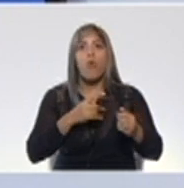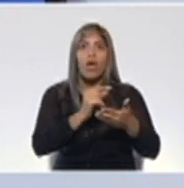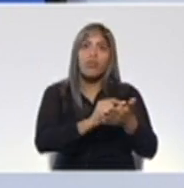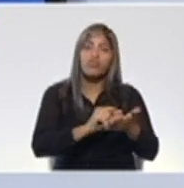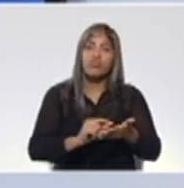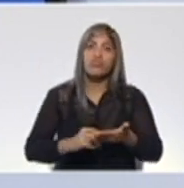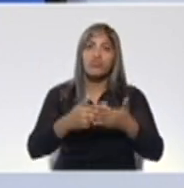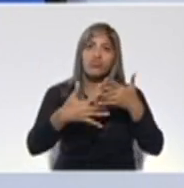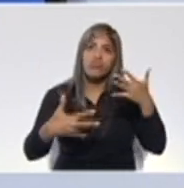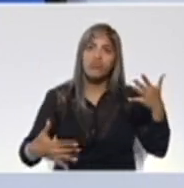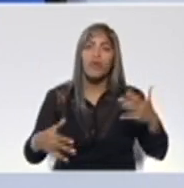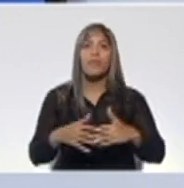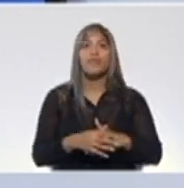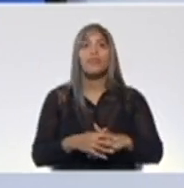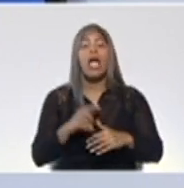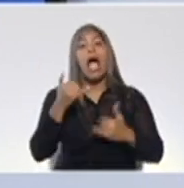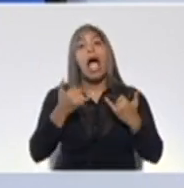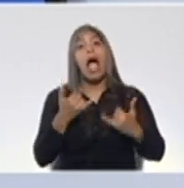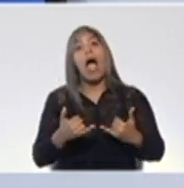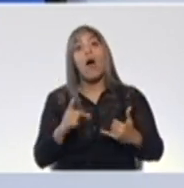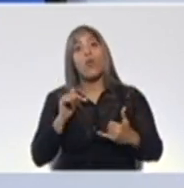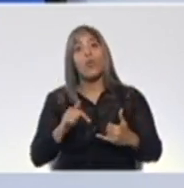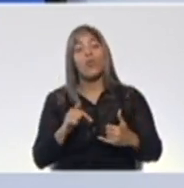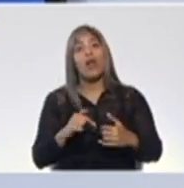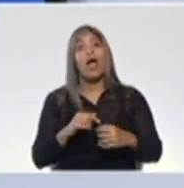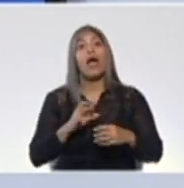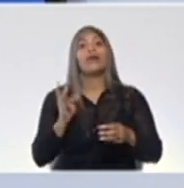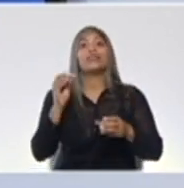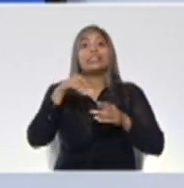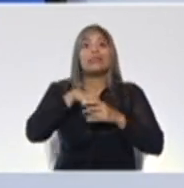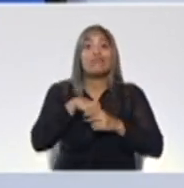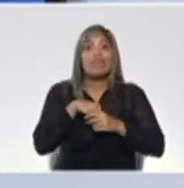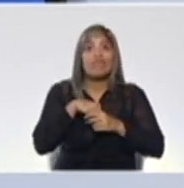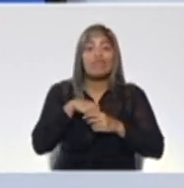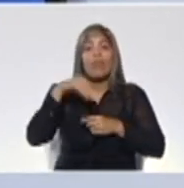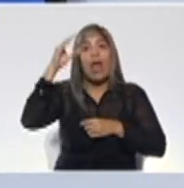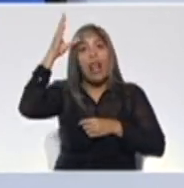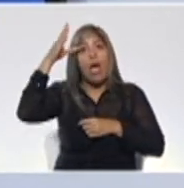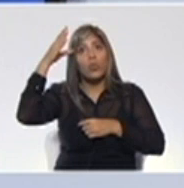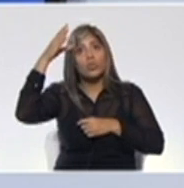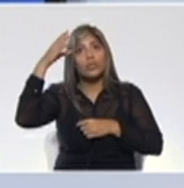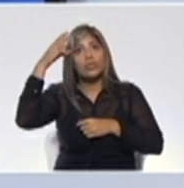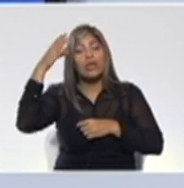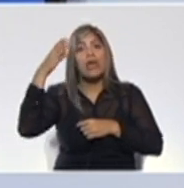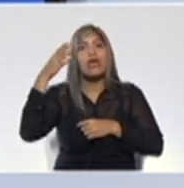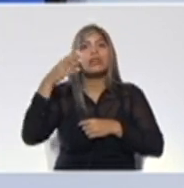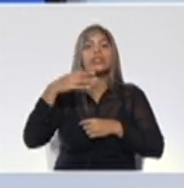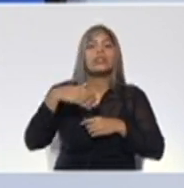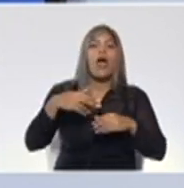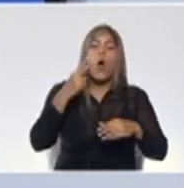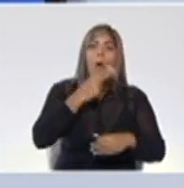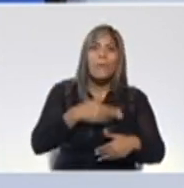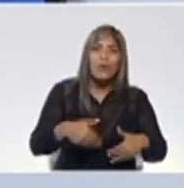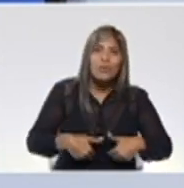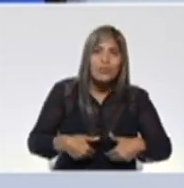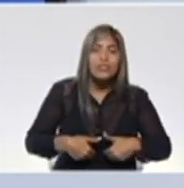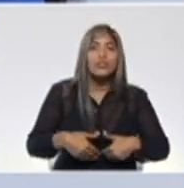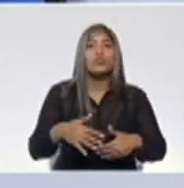Fíjense. Estamos en un momento en que el resguardo, en que la conciencia y la disciplina nos lleva a